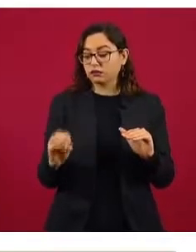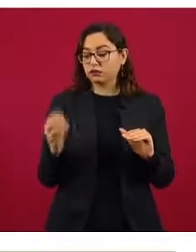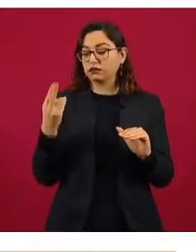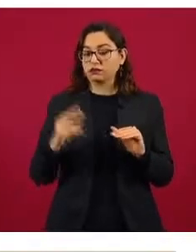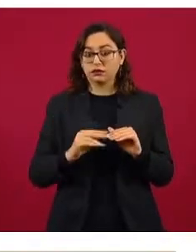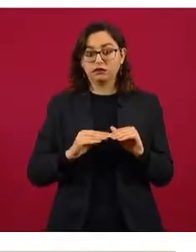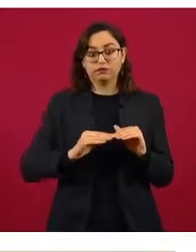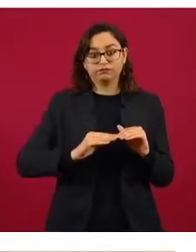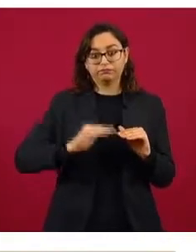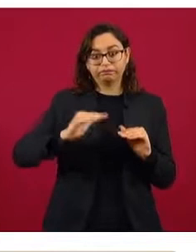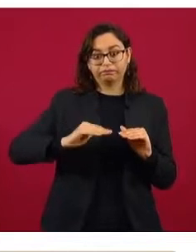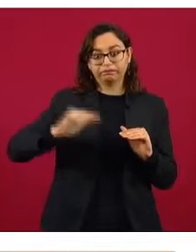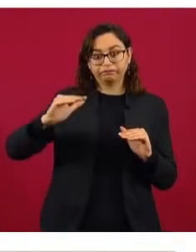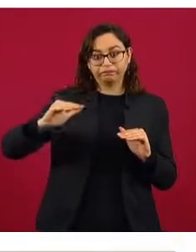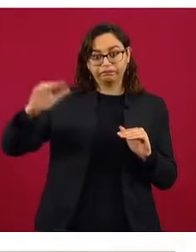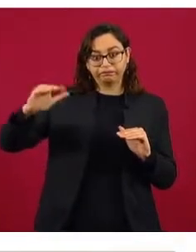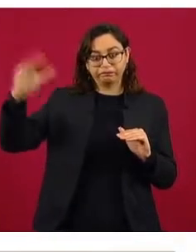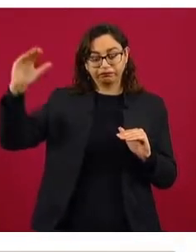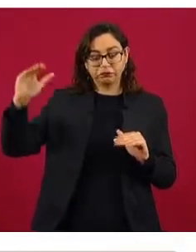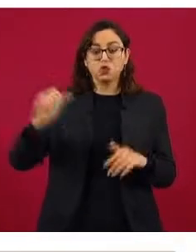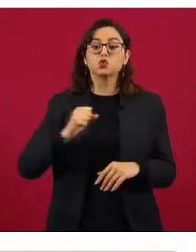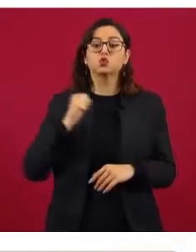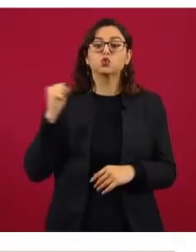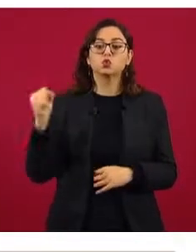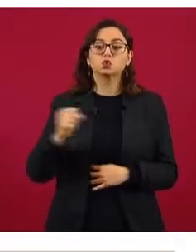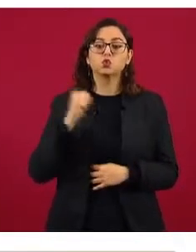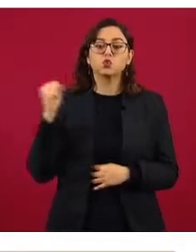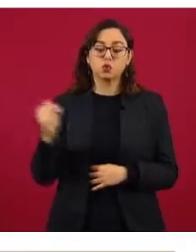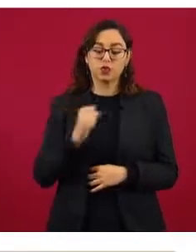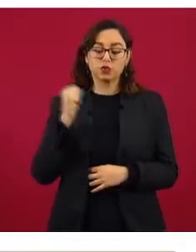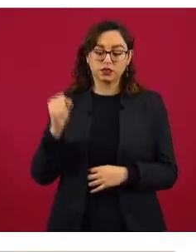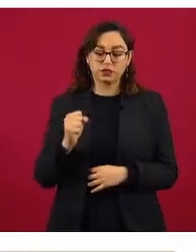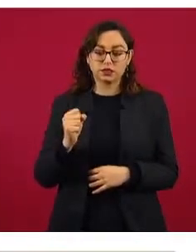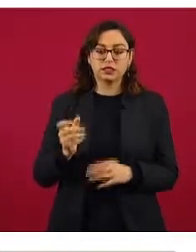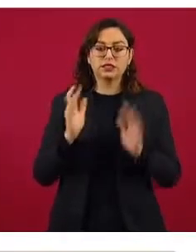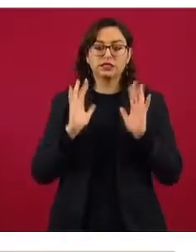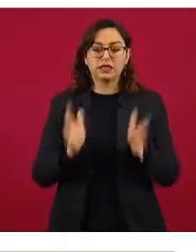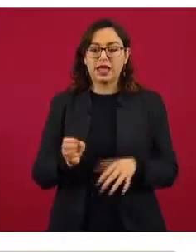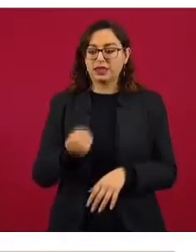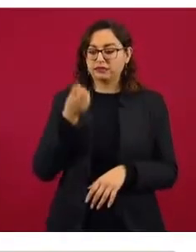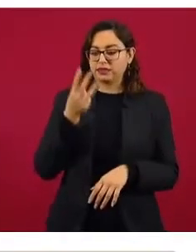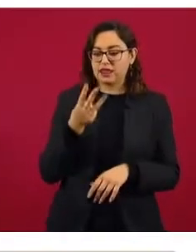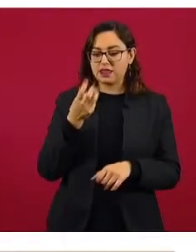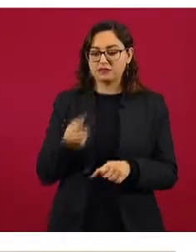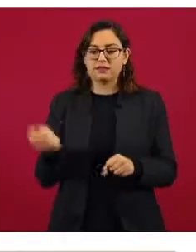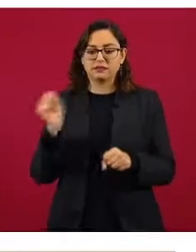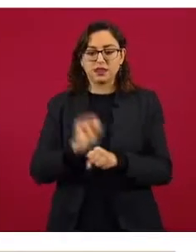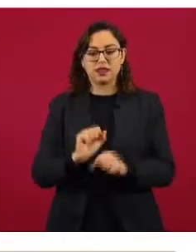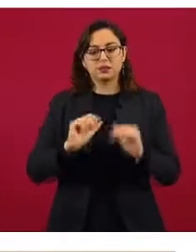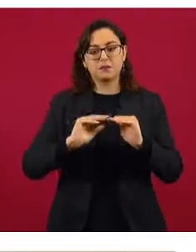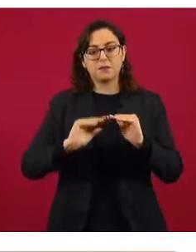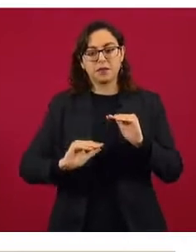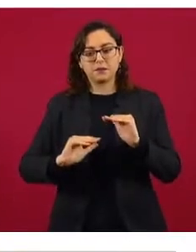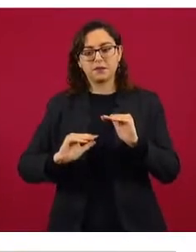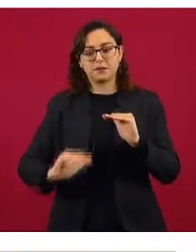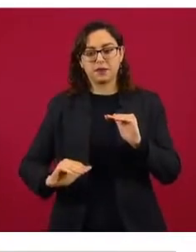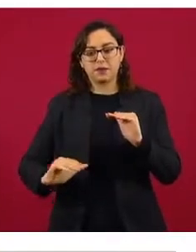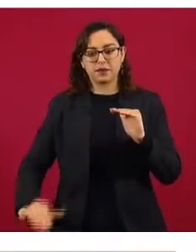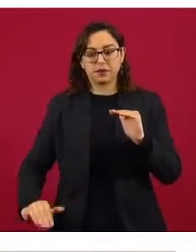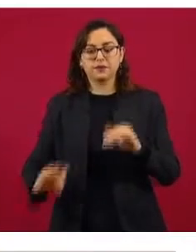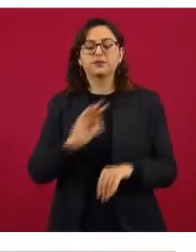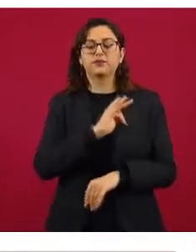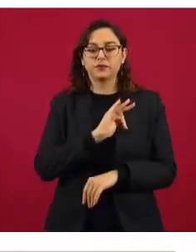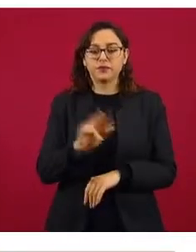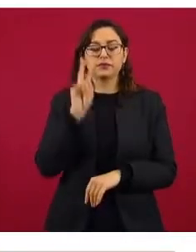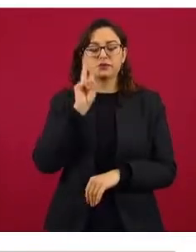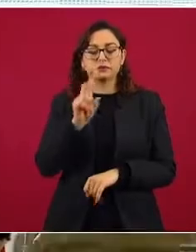en ascenso, pero afortunadamente, noticia positiva, ya lleva 3 semanas consecutivas de descenso, se refleja en la